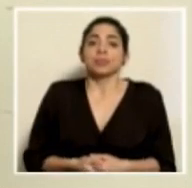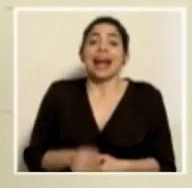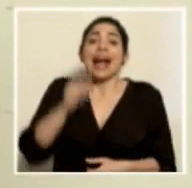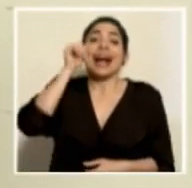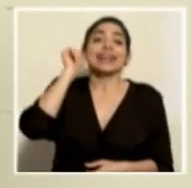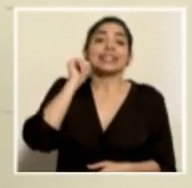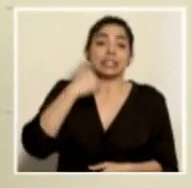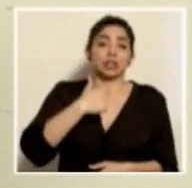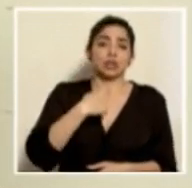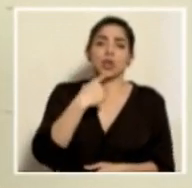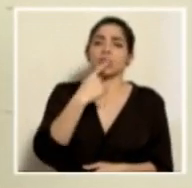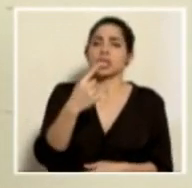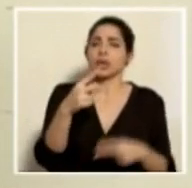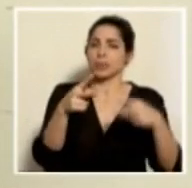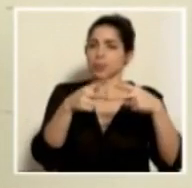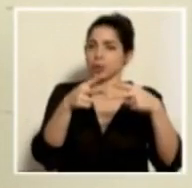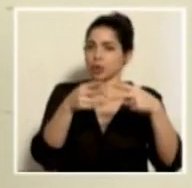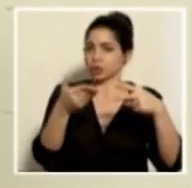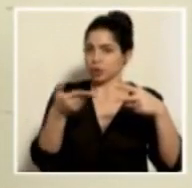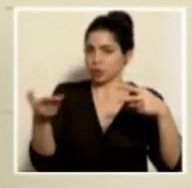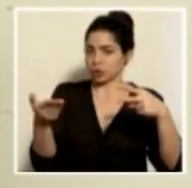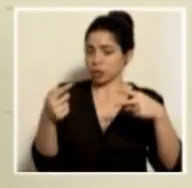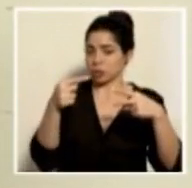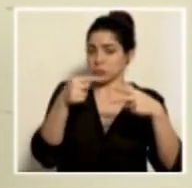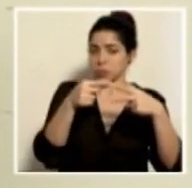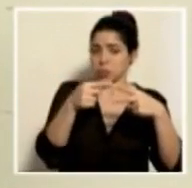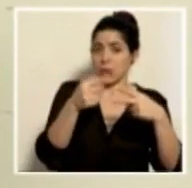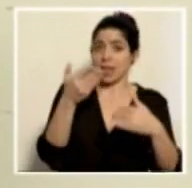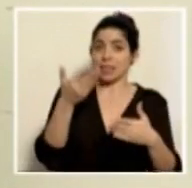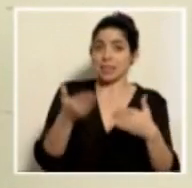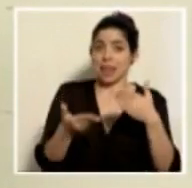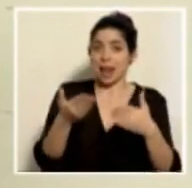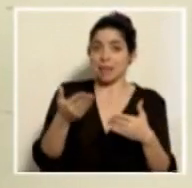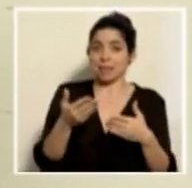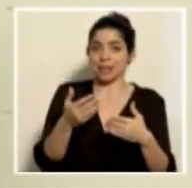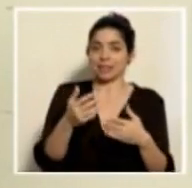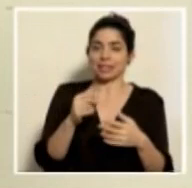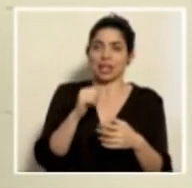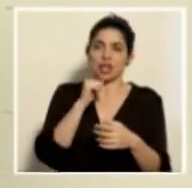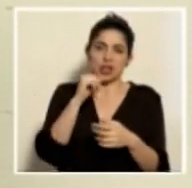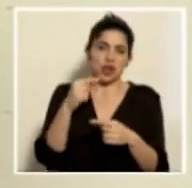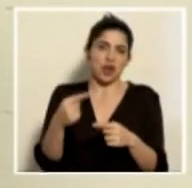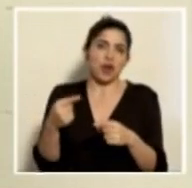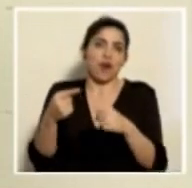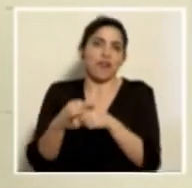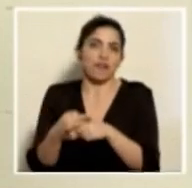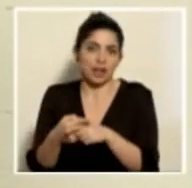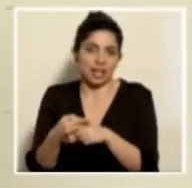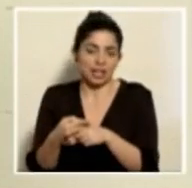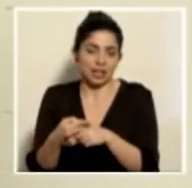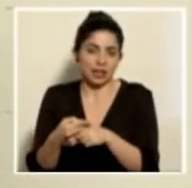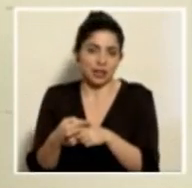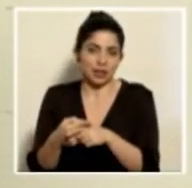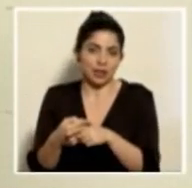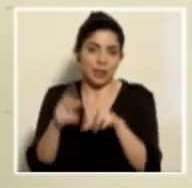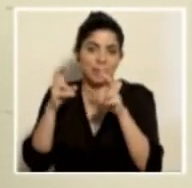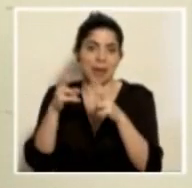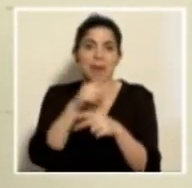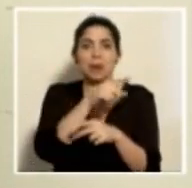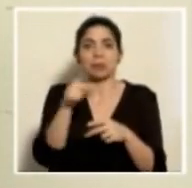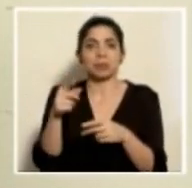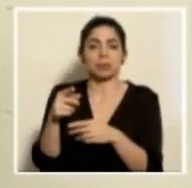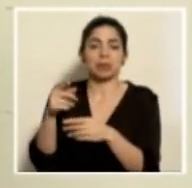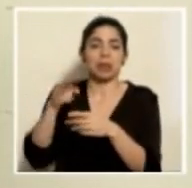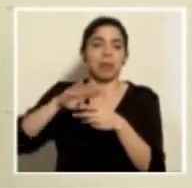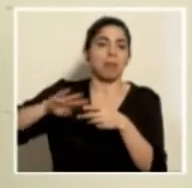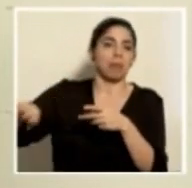Ayer yo mencioné 2 cosas, tal vez una que por ser la parte no conflictiva no es la que trasciende más.